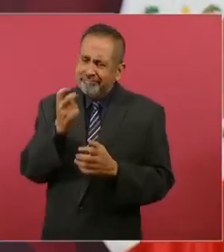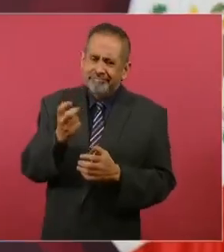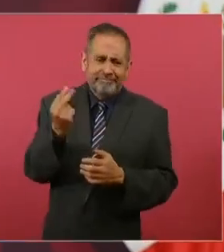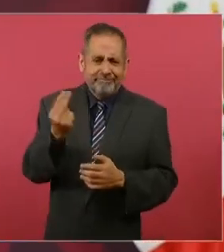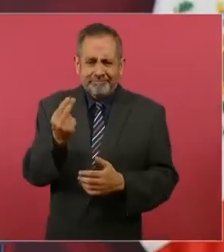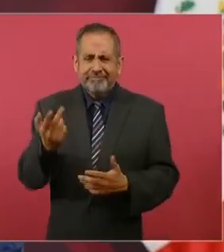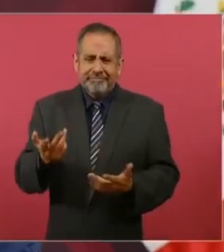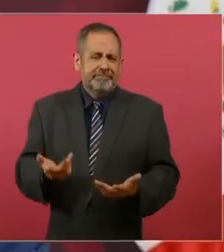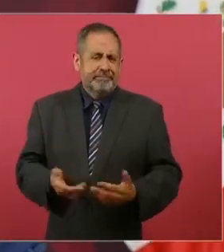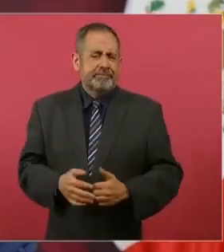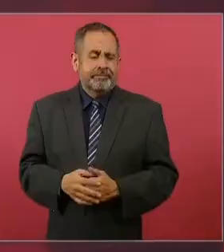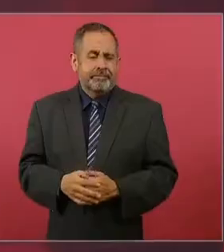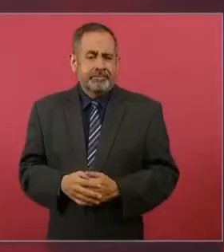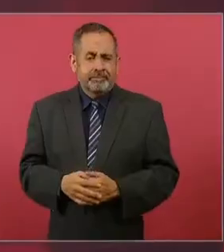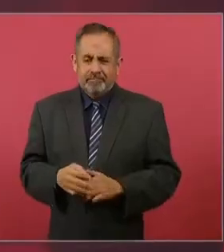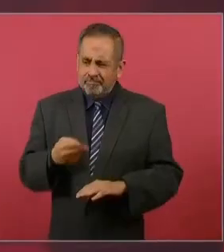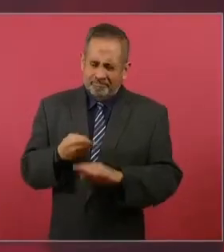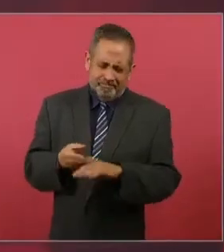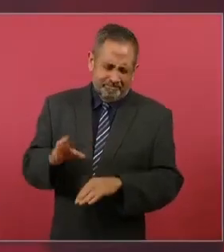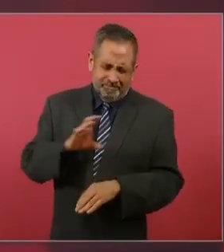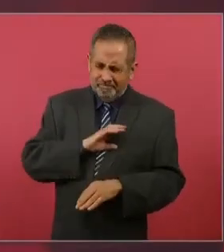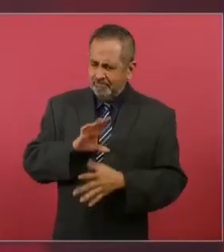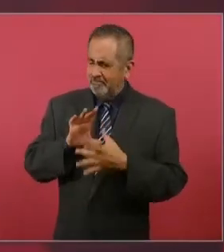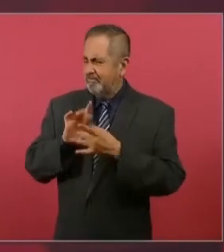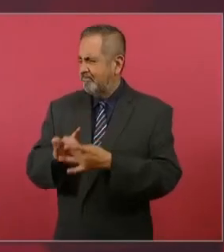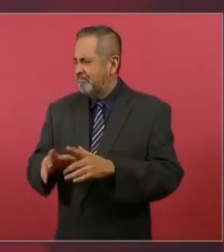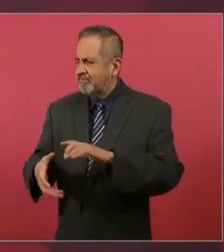ser muy fraternos en la